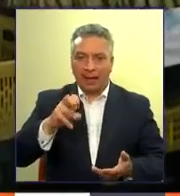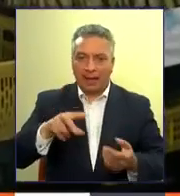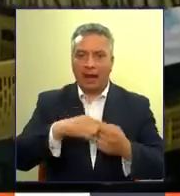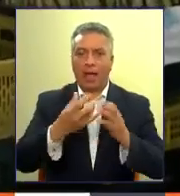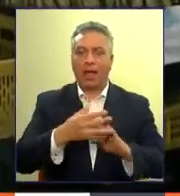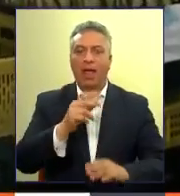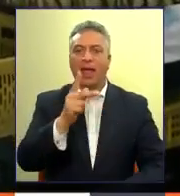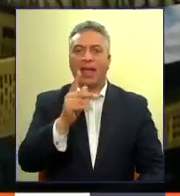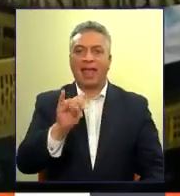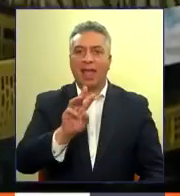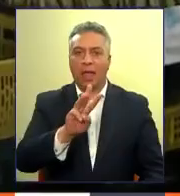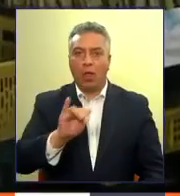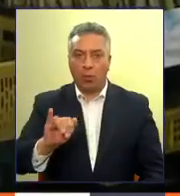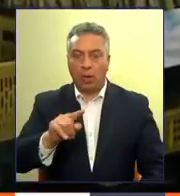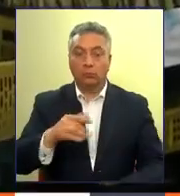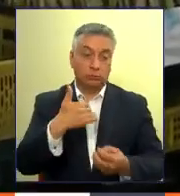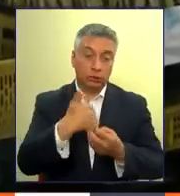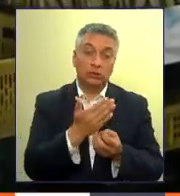cebolla,